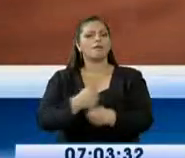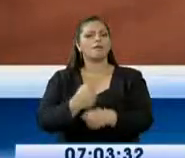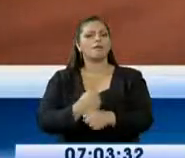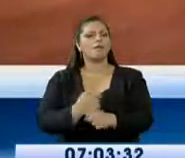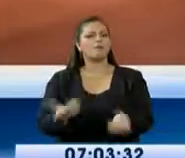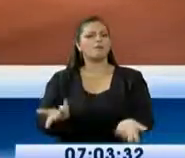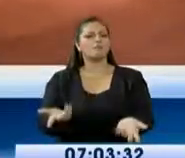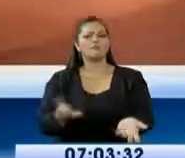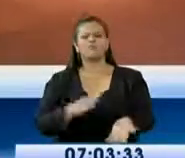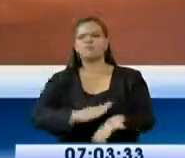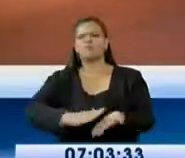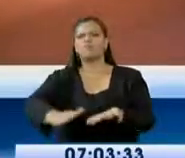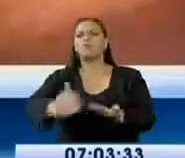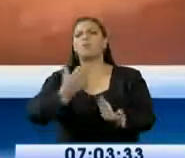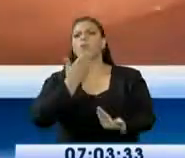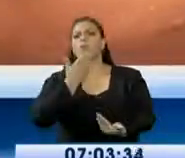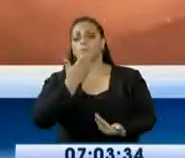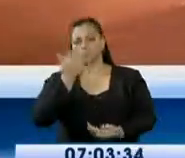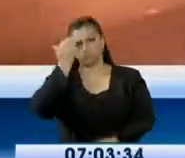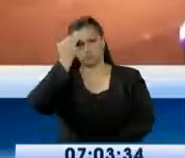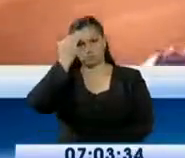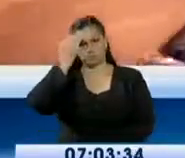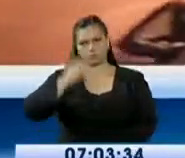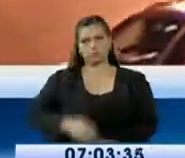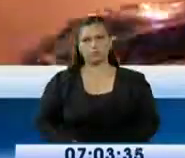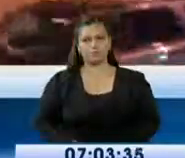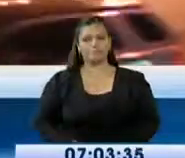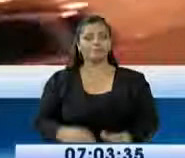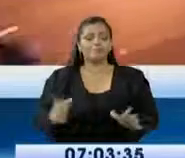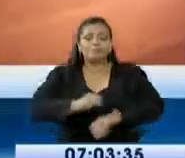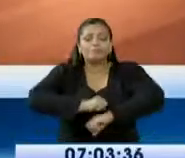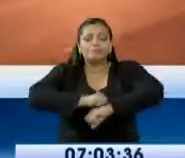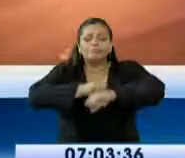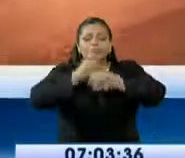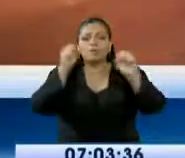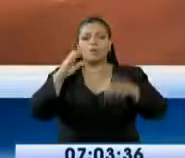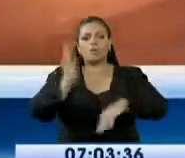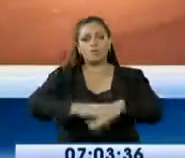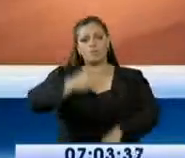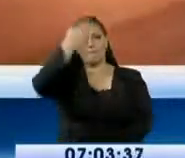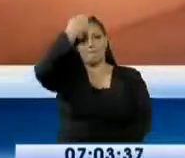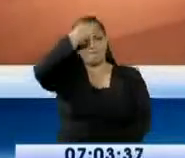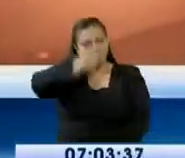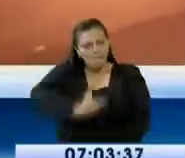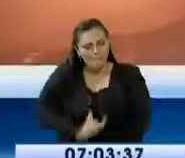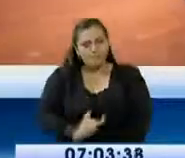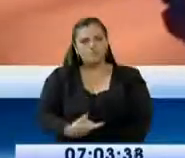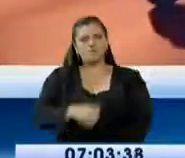situaciones que suelen producirse en la madrugada debido a la imprudencia y al exceso de velocidad.